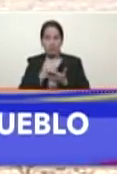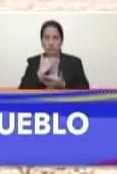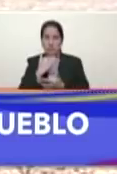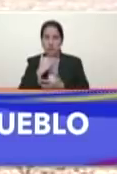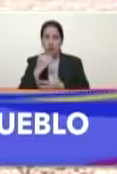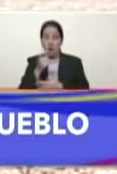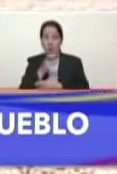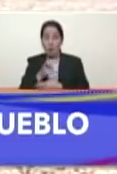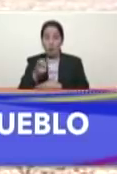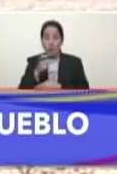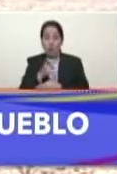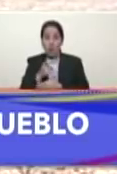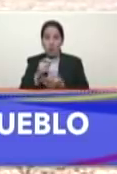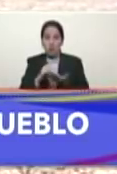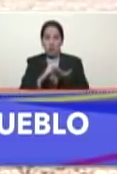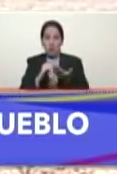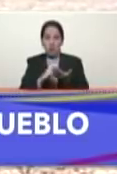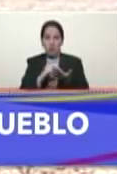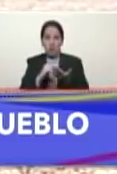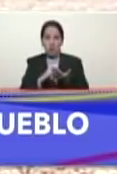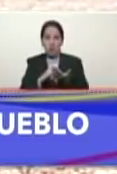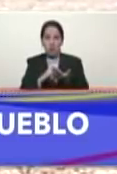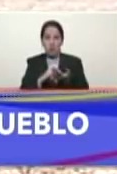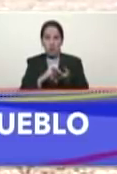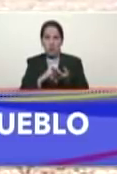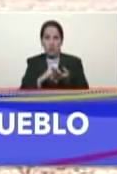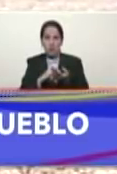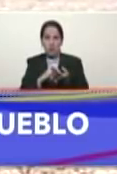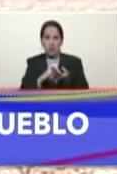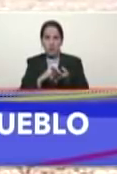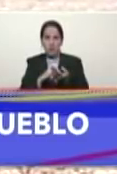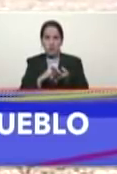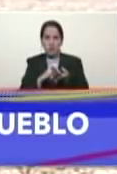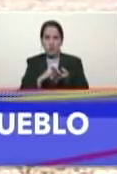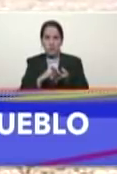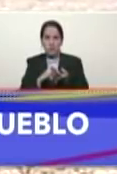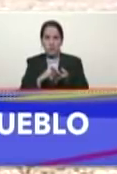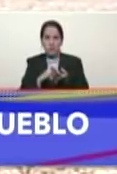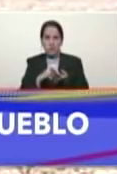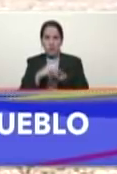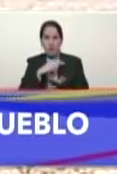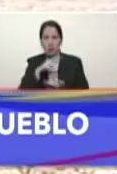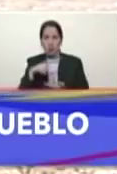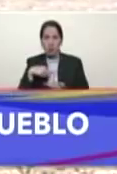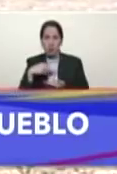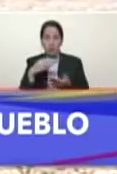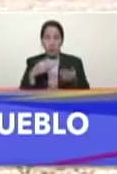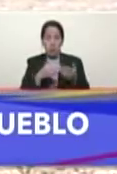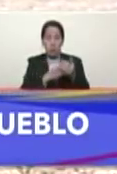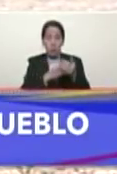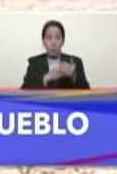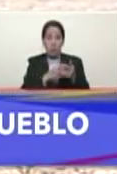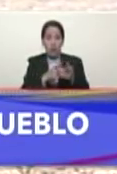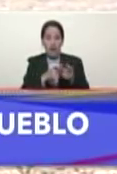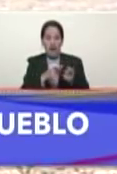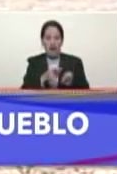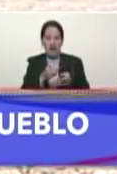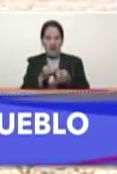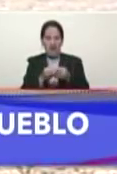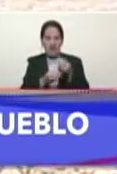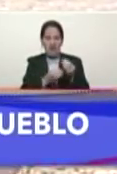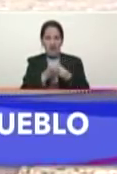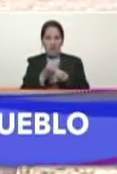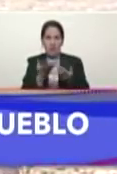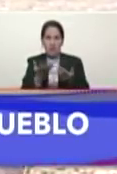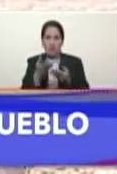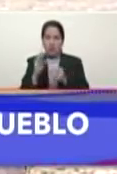buscando dónde están las soluciones. Que el imperialismo nos atacó por aquí, ¿cuál es la solución? ¿Cuál es el camino nuevo? Y